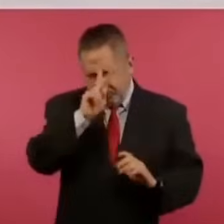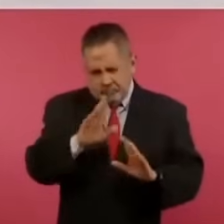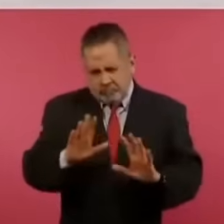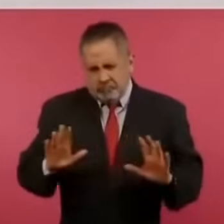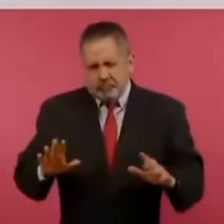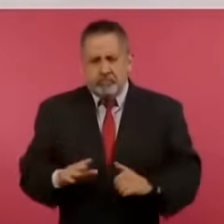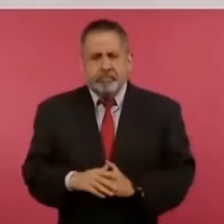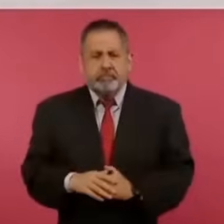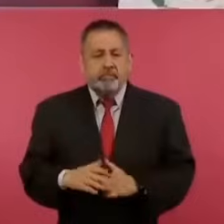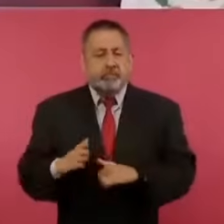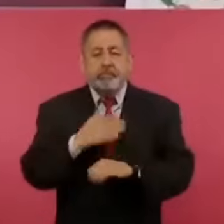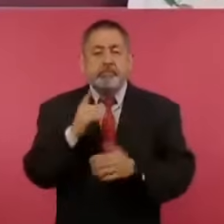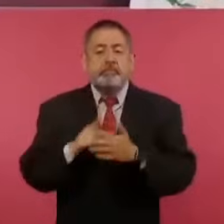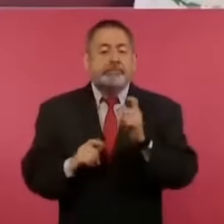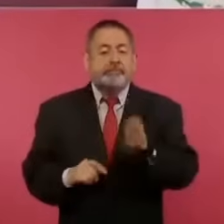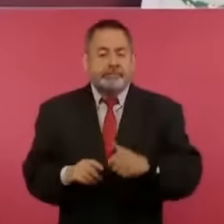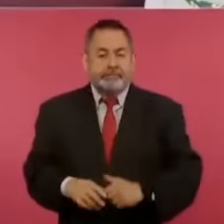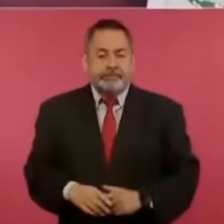porque teníamos